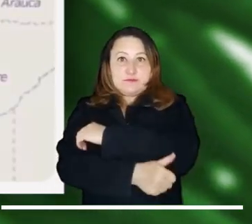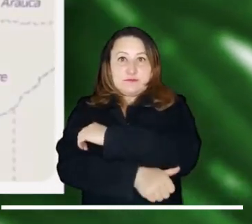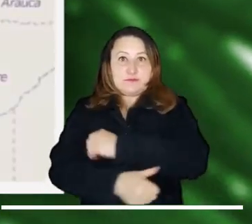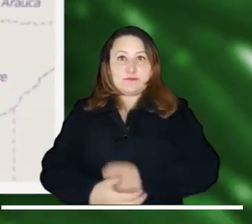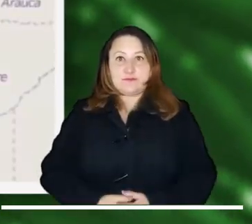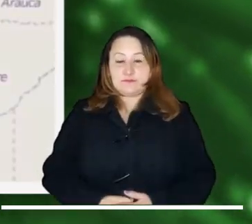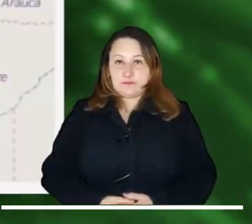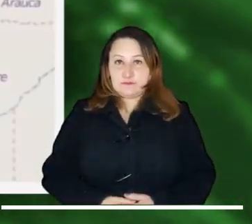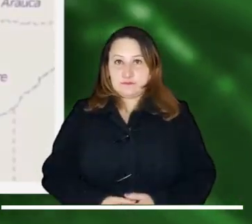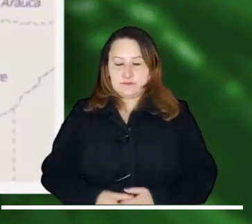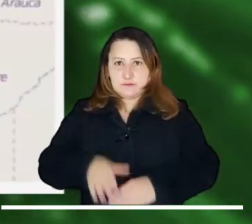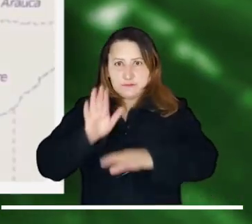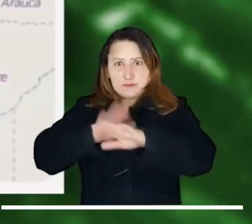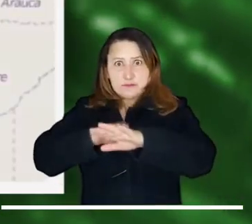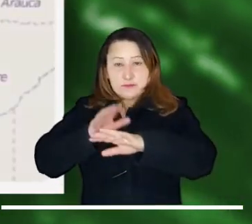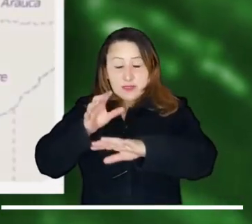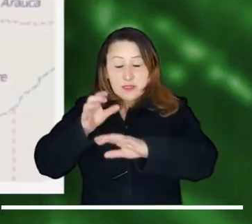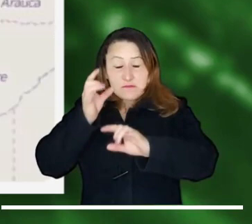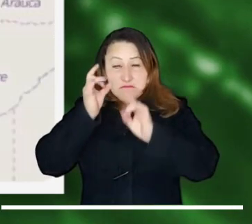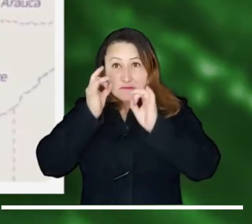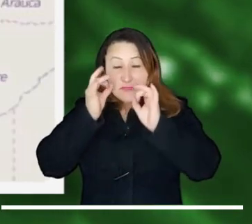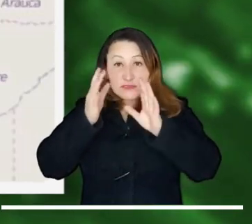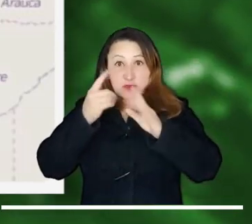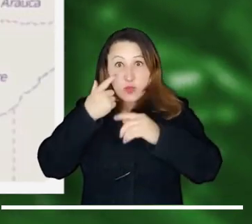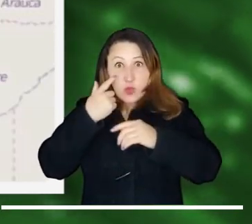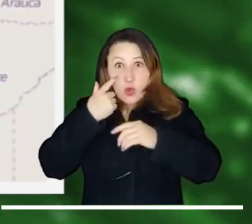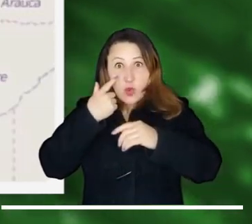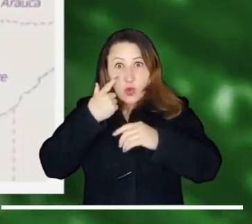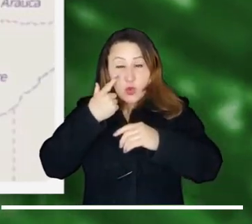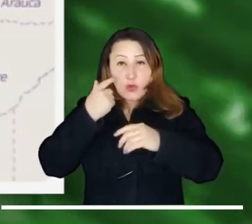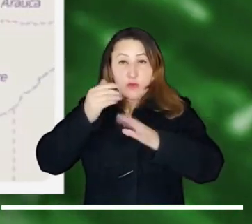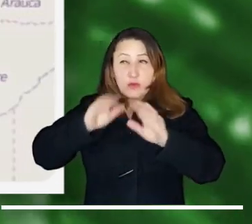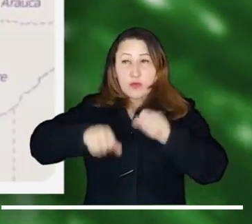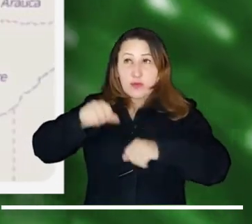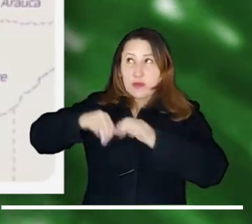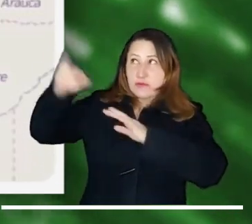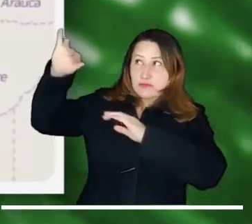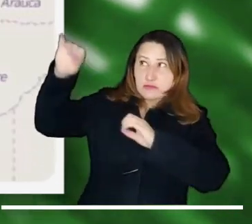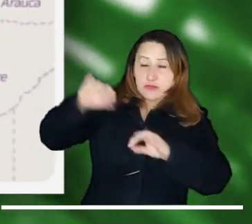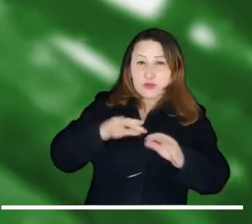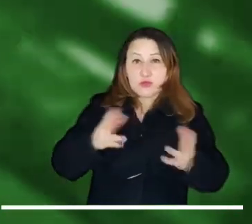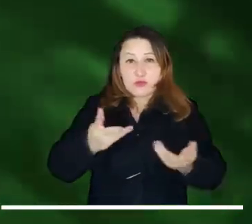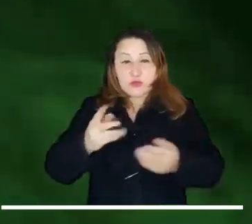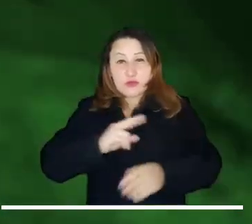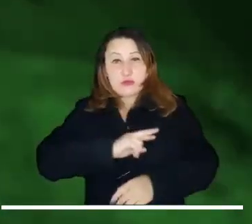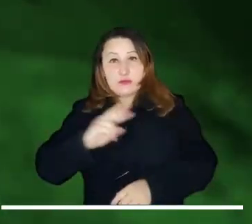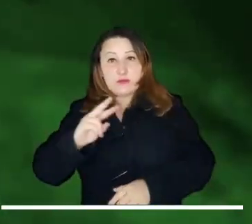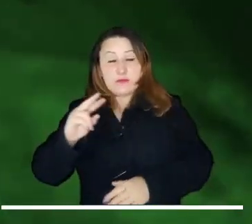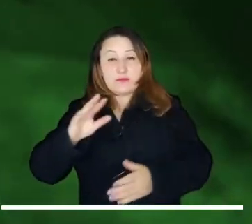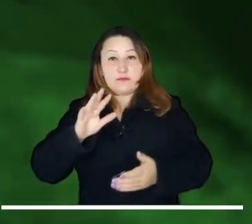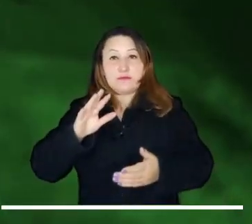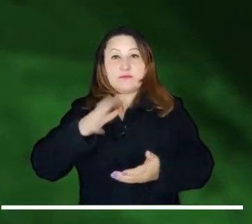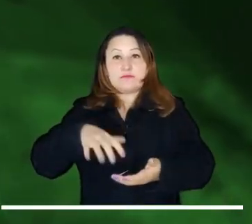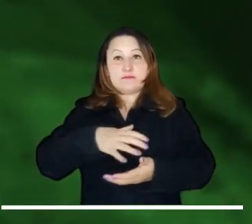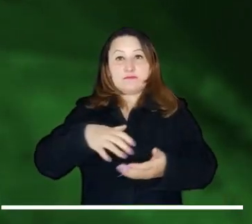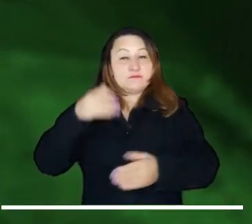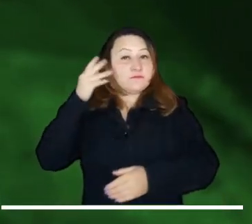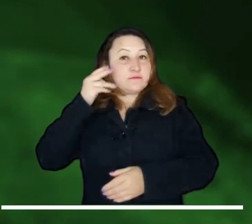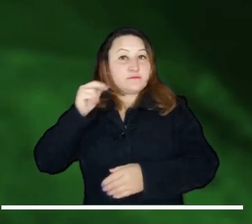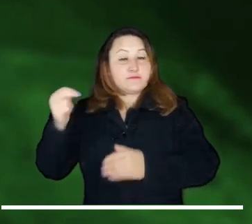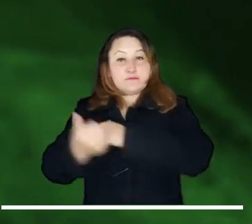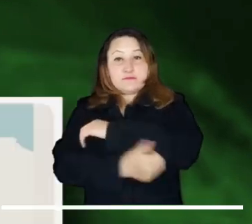incendios en la cobertura vegetal de Bolívar y Boyacá. Máxima alerta por alta probabilidad de